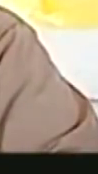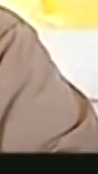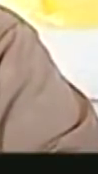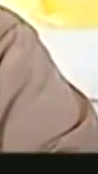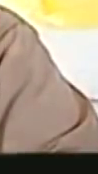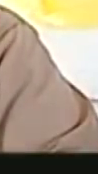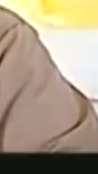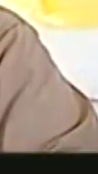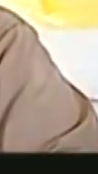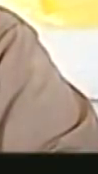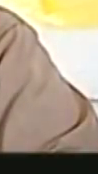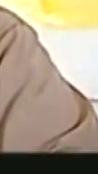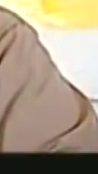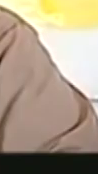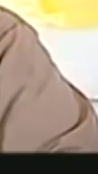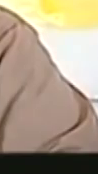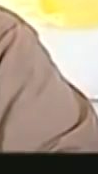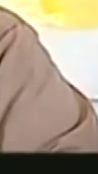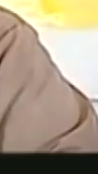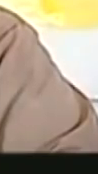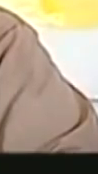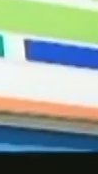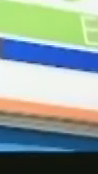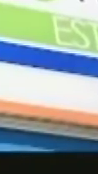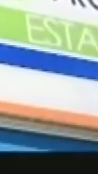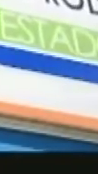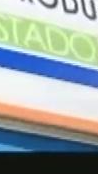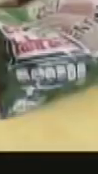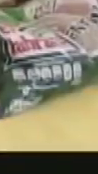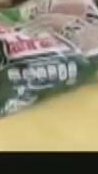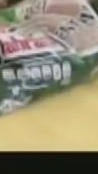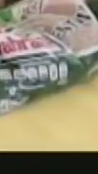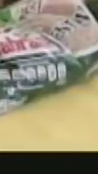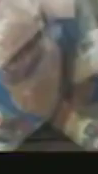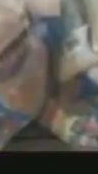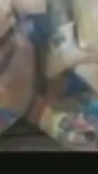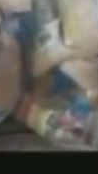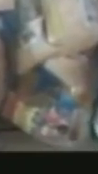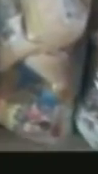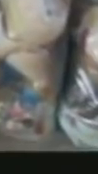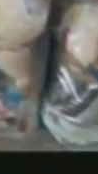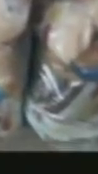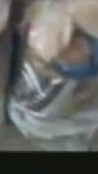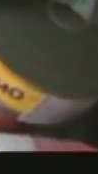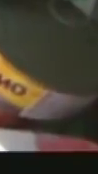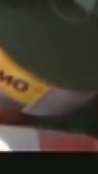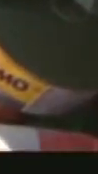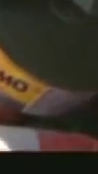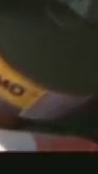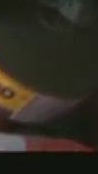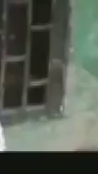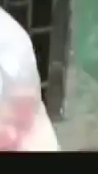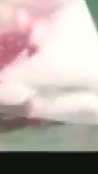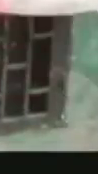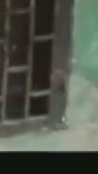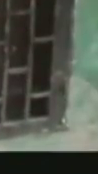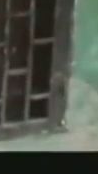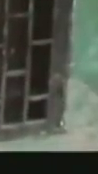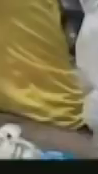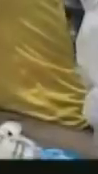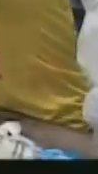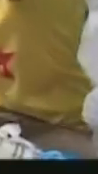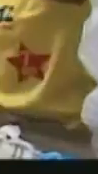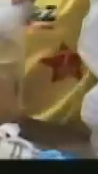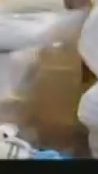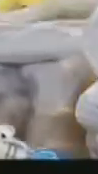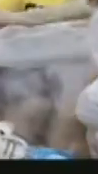de abastecimiento y producción, los CLAP. Los CLAP son una iniciativa del gobierno nacional nacida en